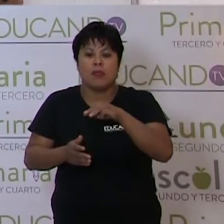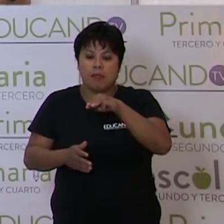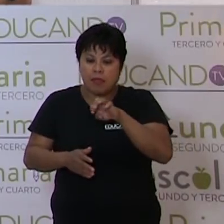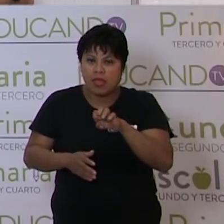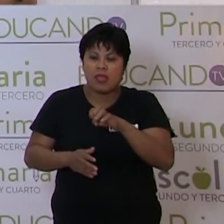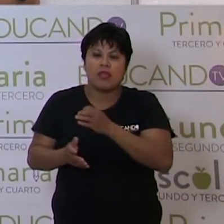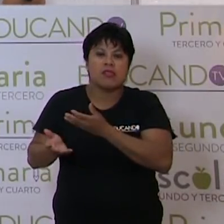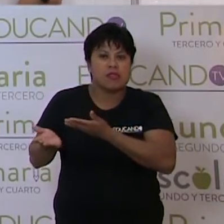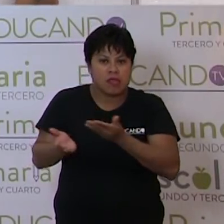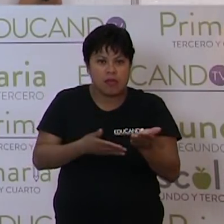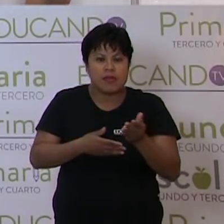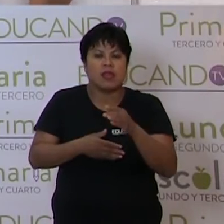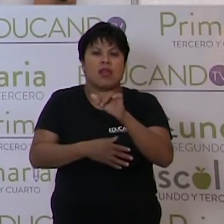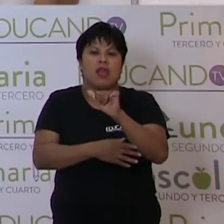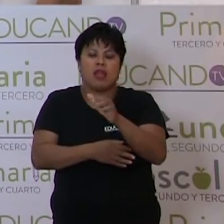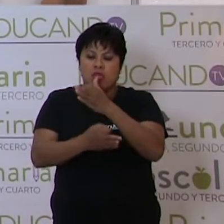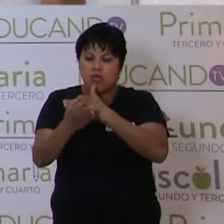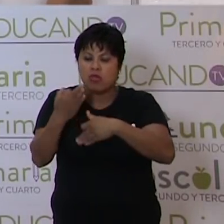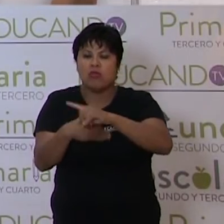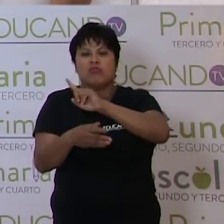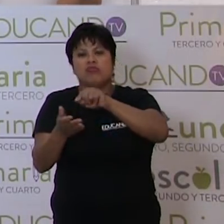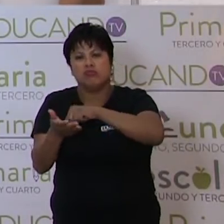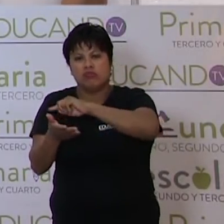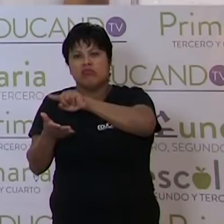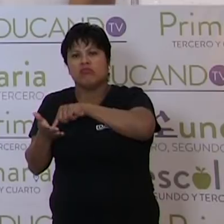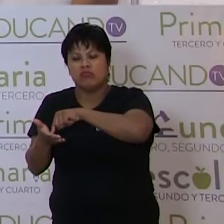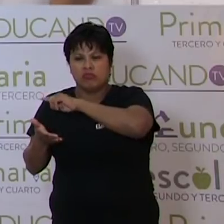llevan a todas